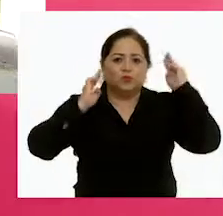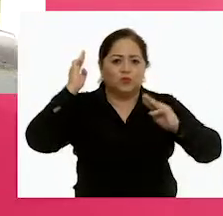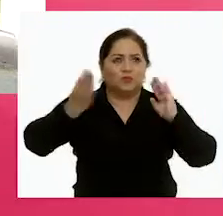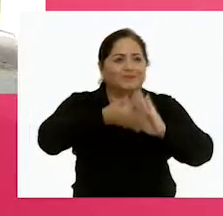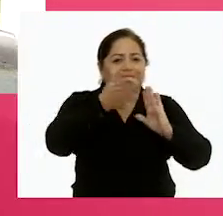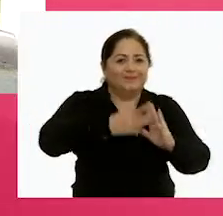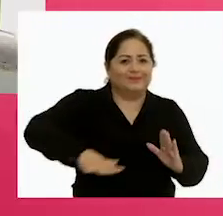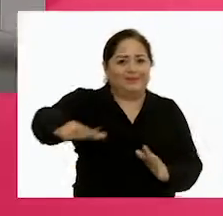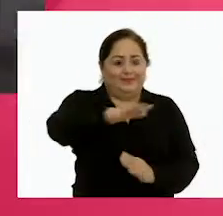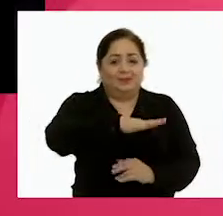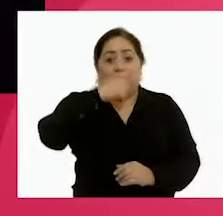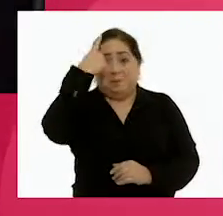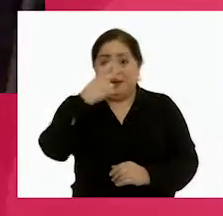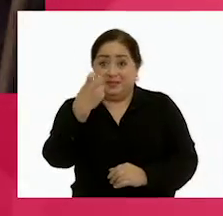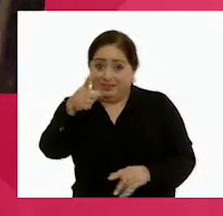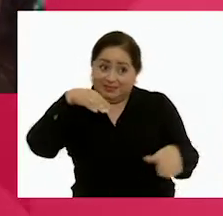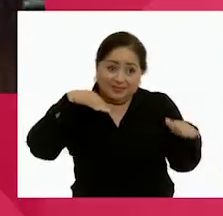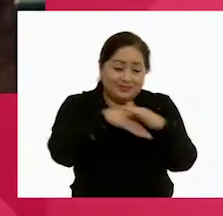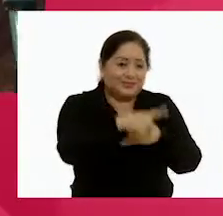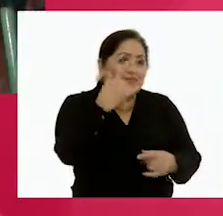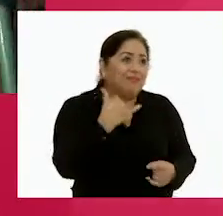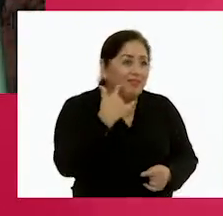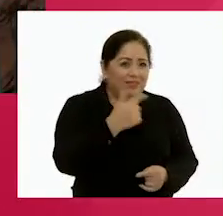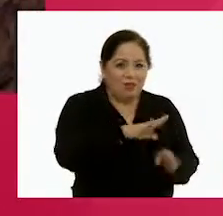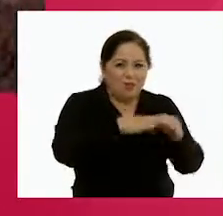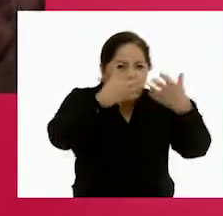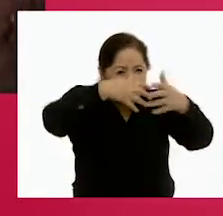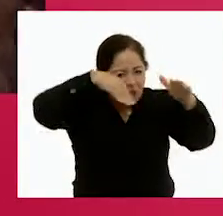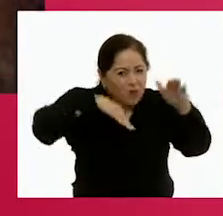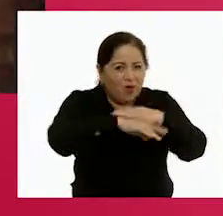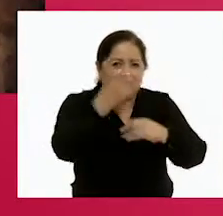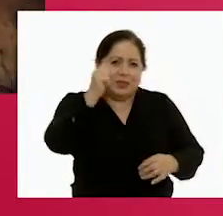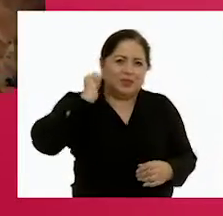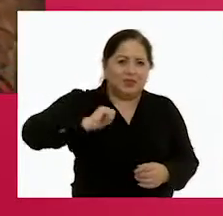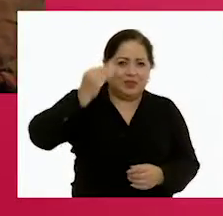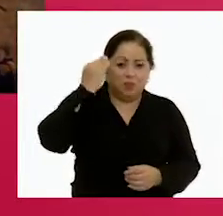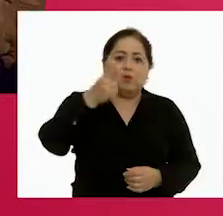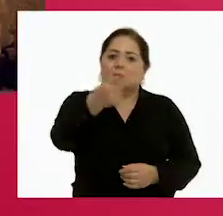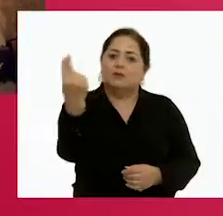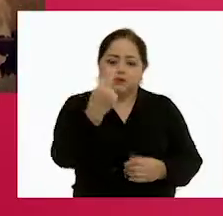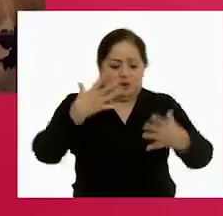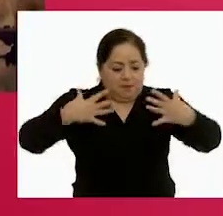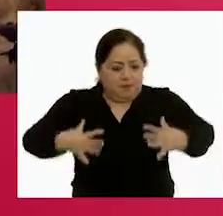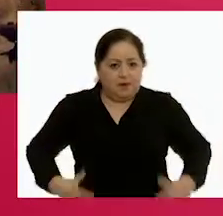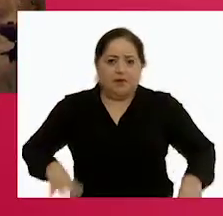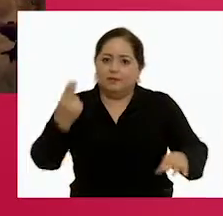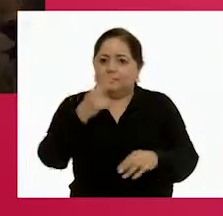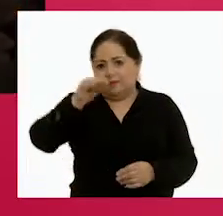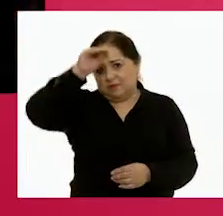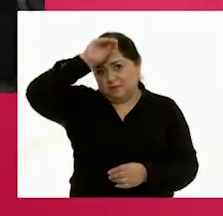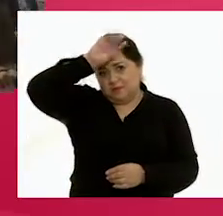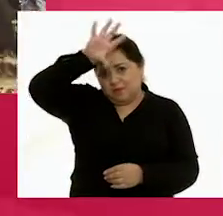industrial. Para ingresar y admirar la increíble maquinaria de otros tiempos, hay que vestirse como minero.